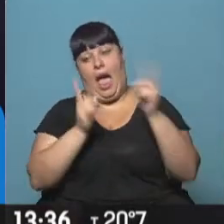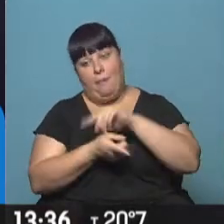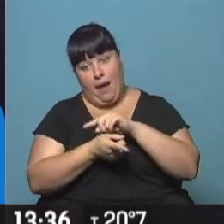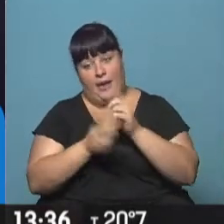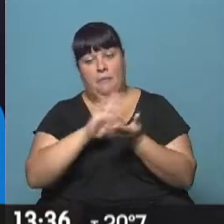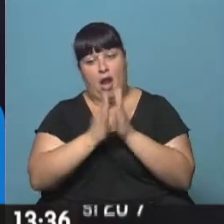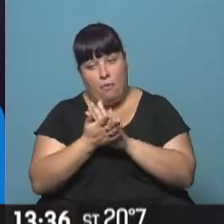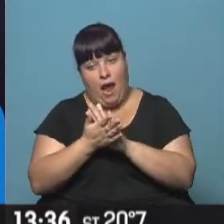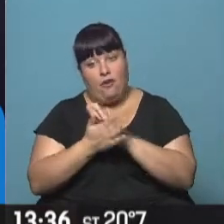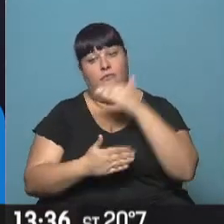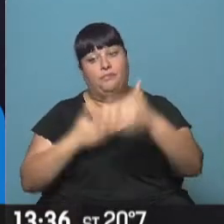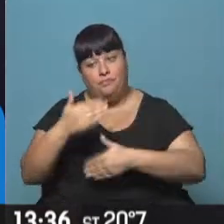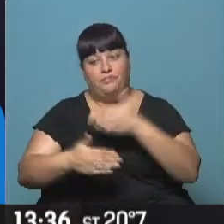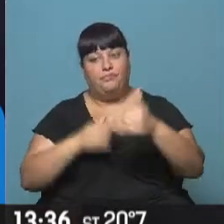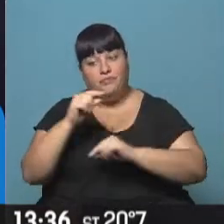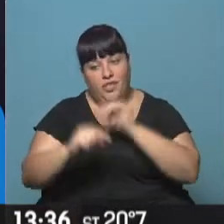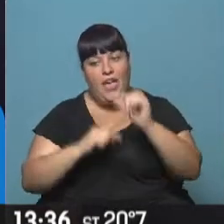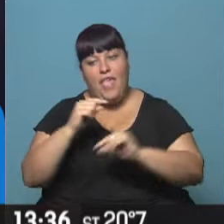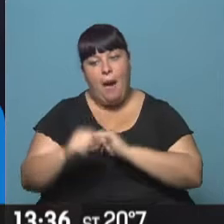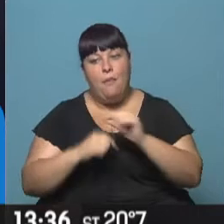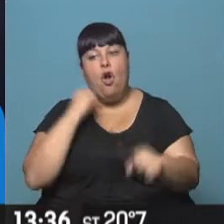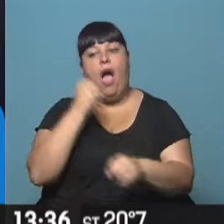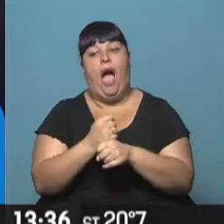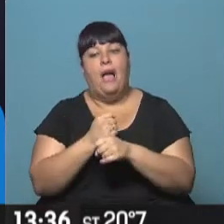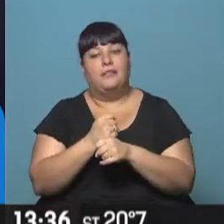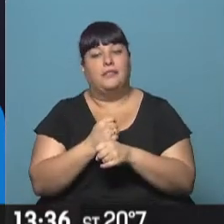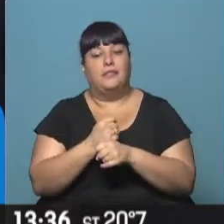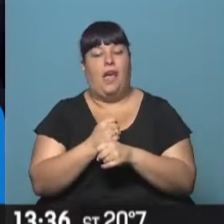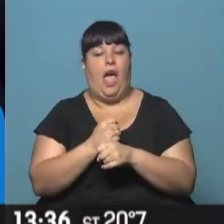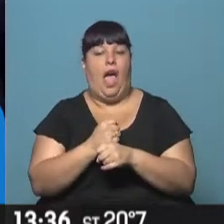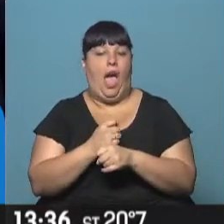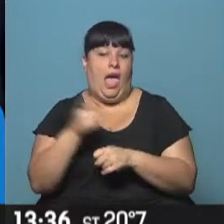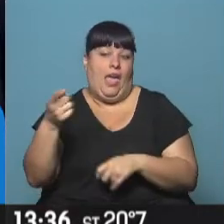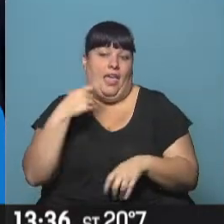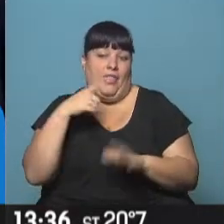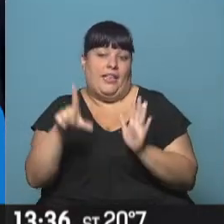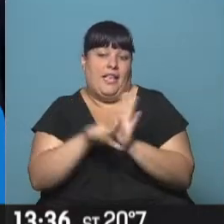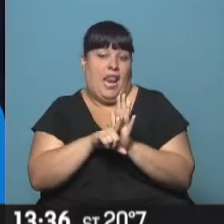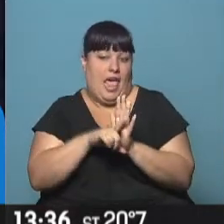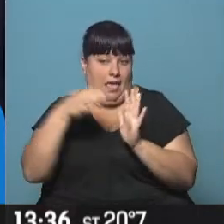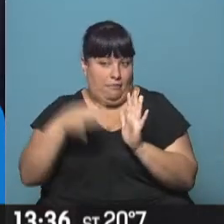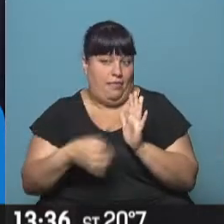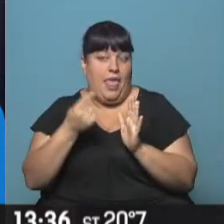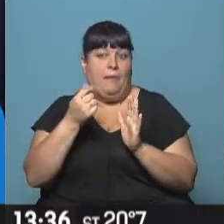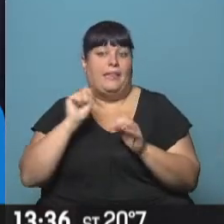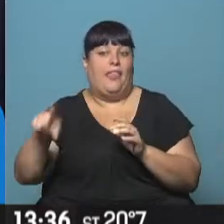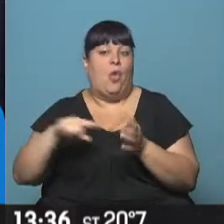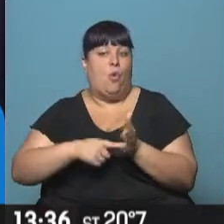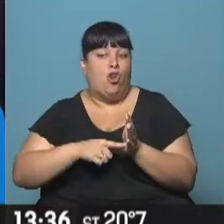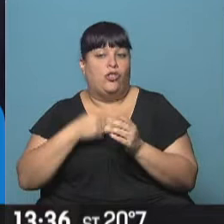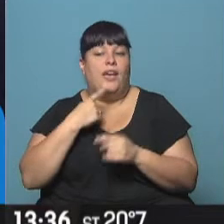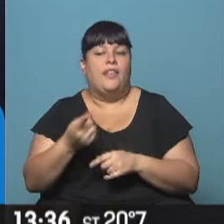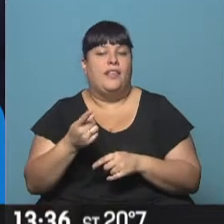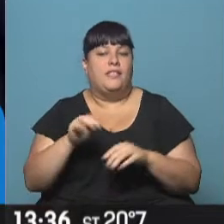esto hay un camino gradual hasta llegar a lo que dice la ley original del Fondo del Conurbano Bonaerense, que habla